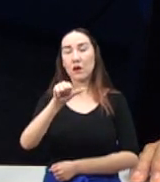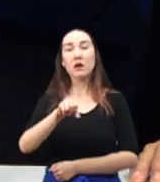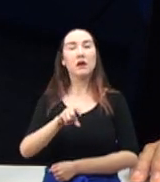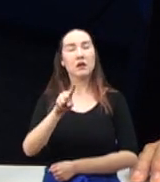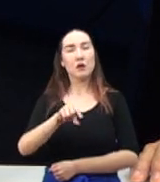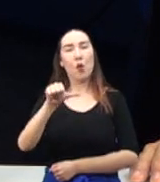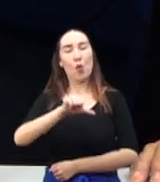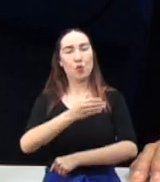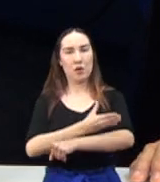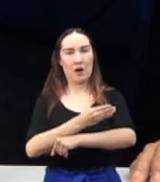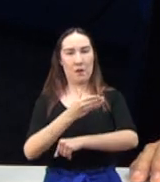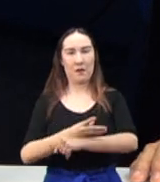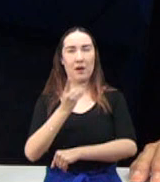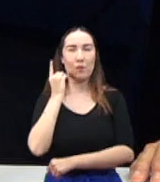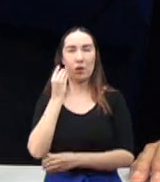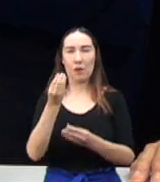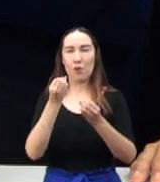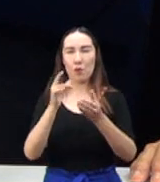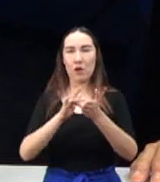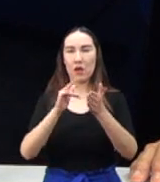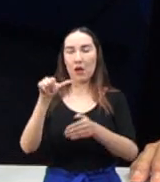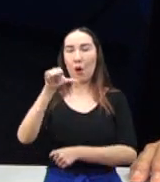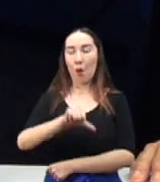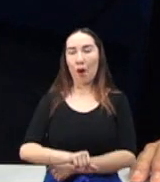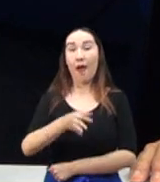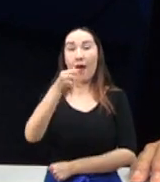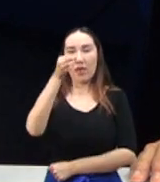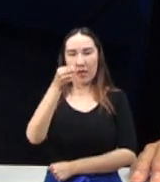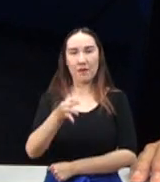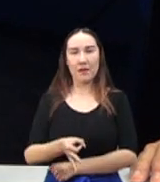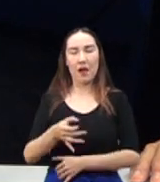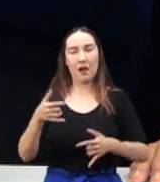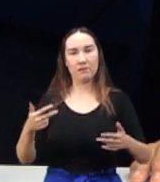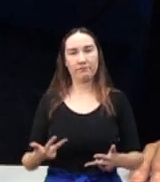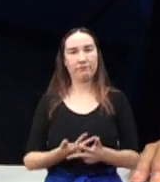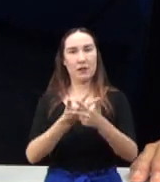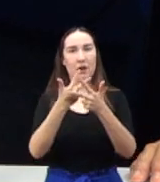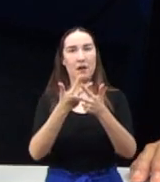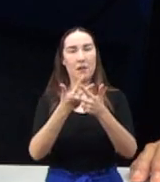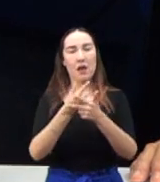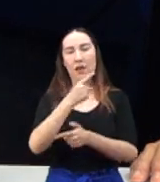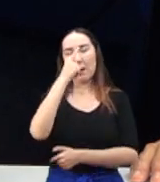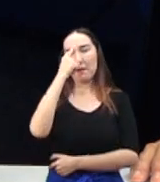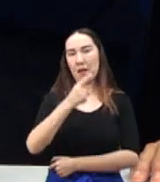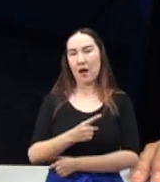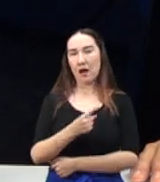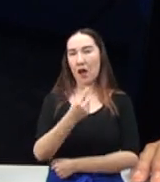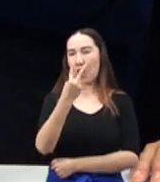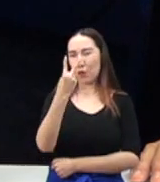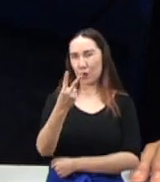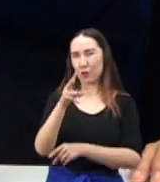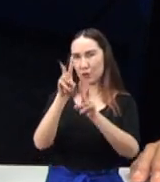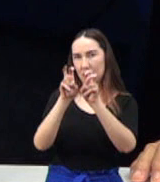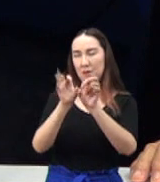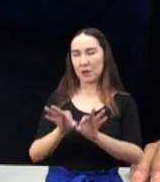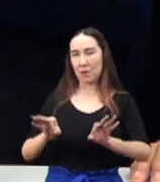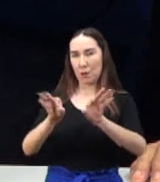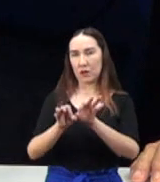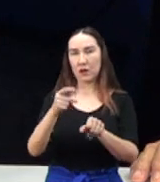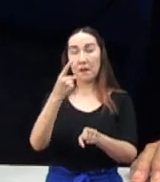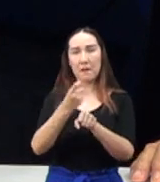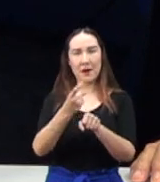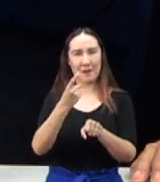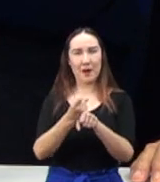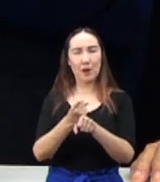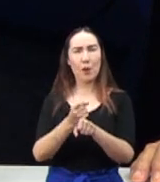agradecemos muchísimo tu presencia y el haber tomado esta videollamada para dos puntos. El primero, muy claro, ¿cuál